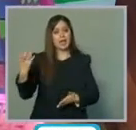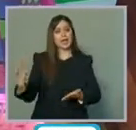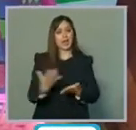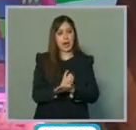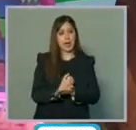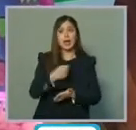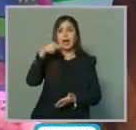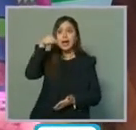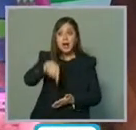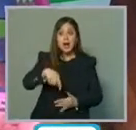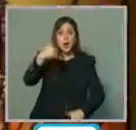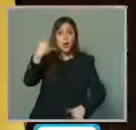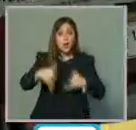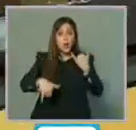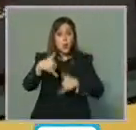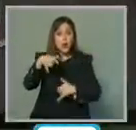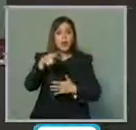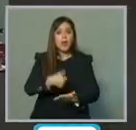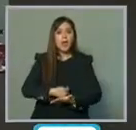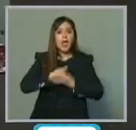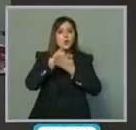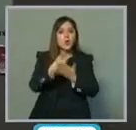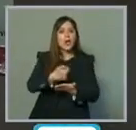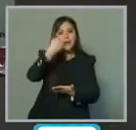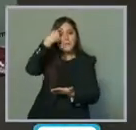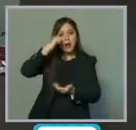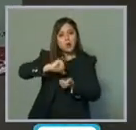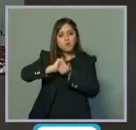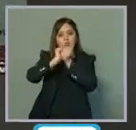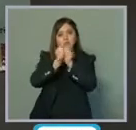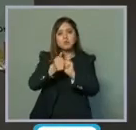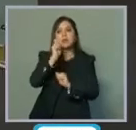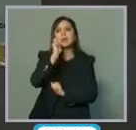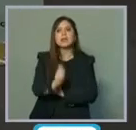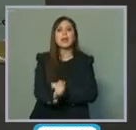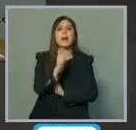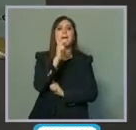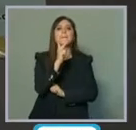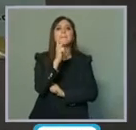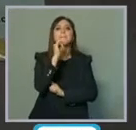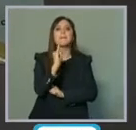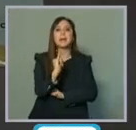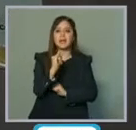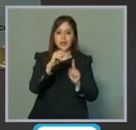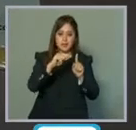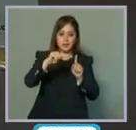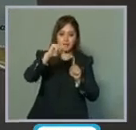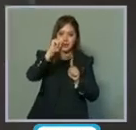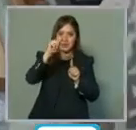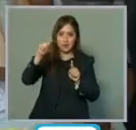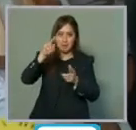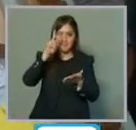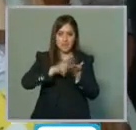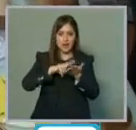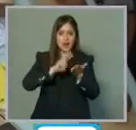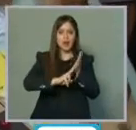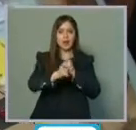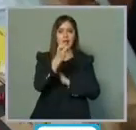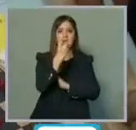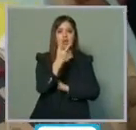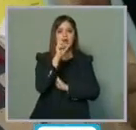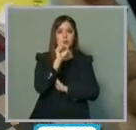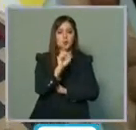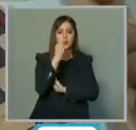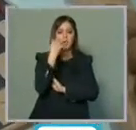ayudó a ir pensando en el proceso de pi. De la 3.1416. 3.1416.